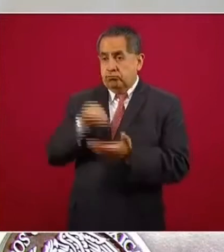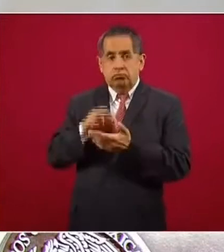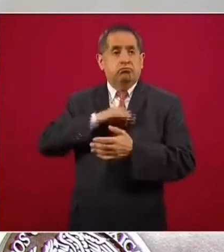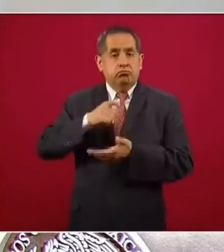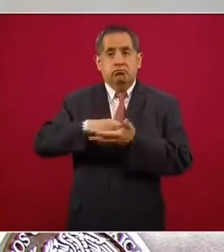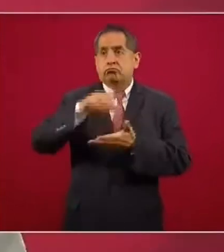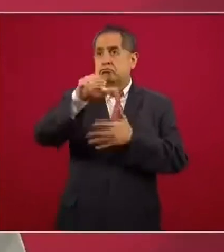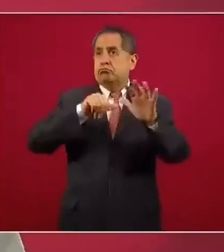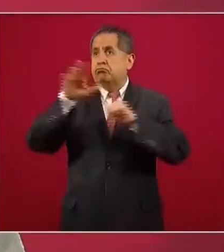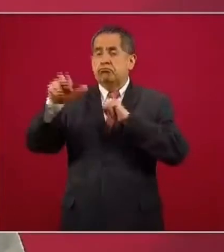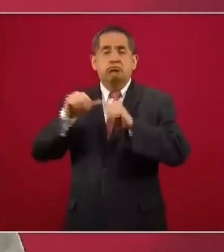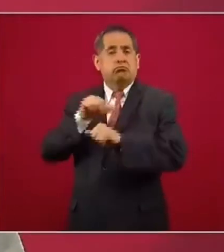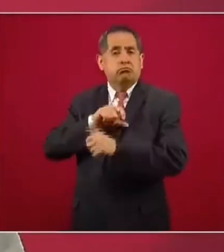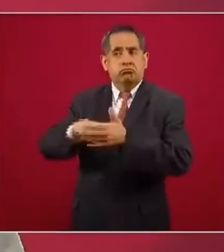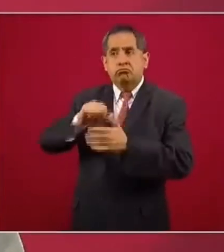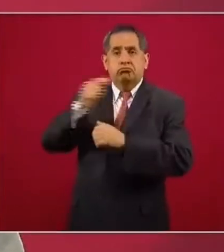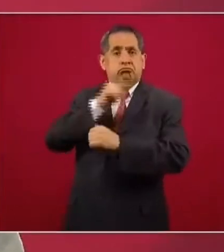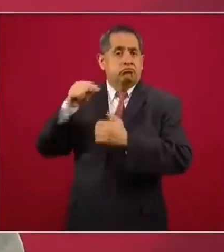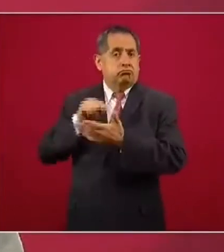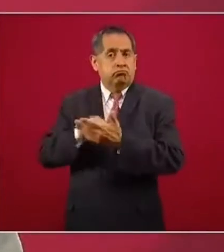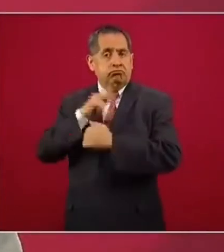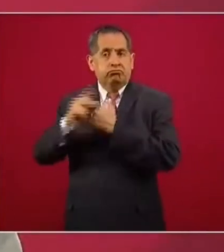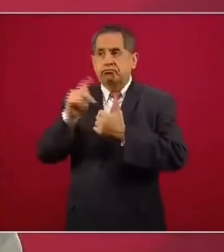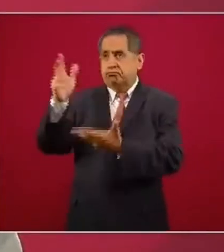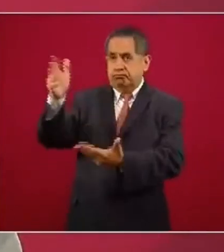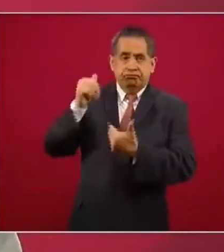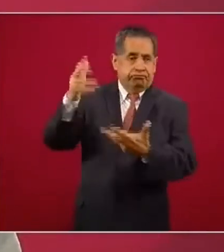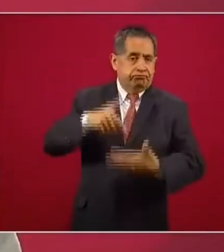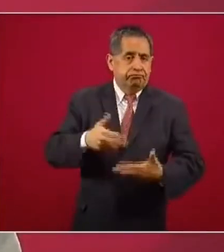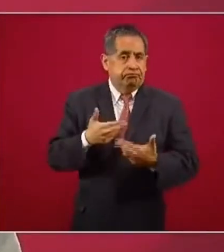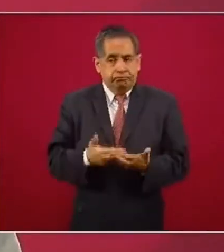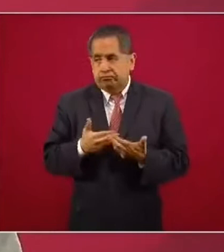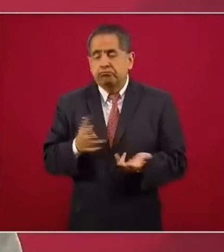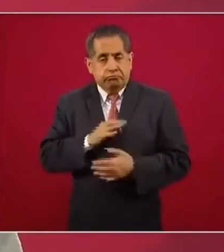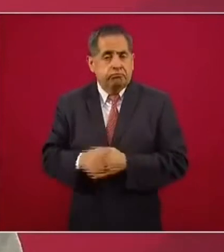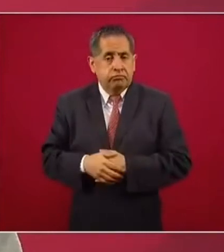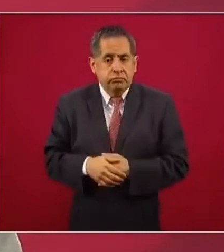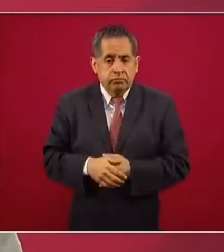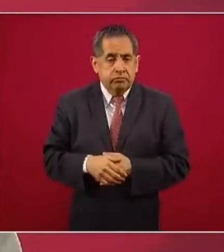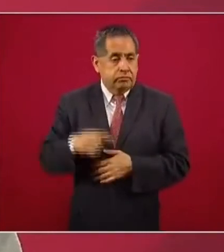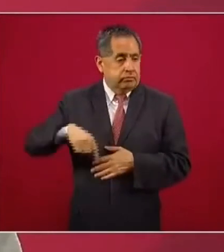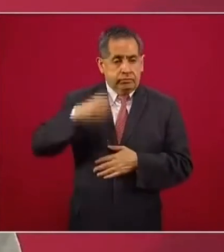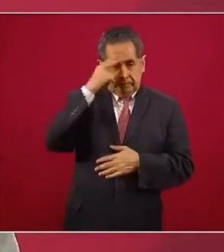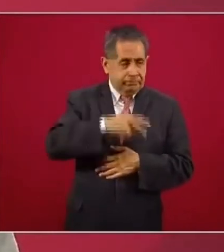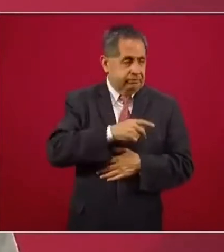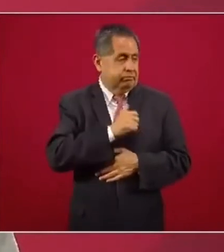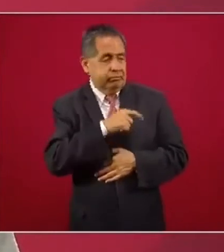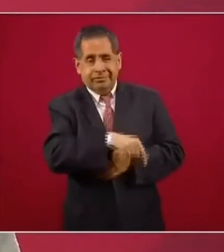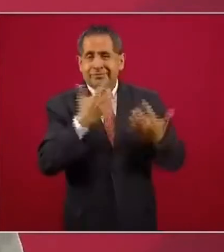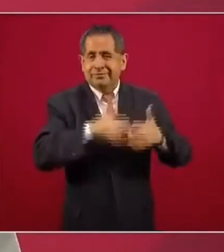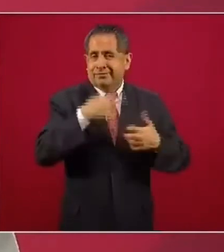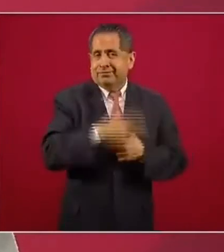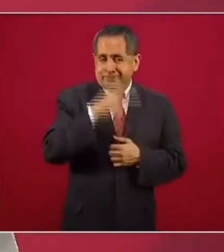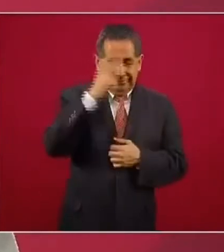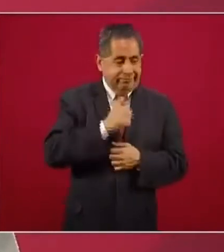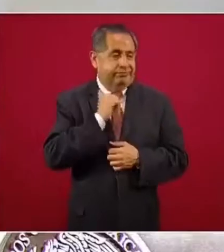estos organismos internacionales. Es decir, la industria nacional no queda excluida, no le impide participar